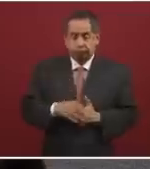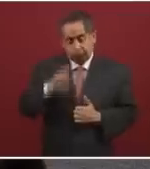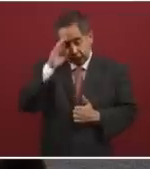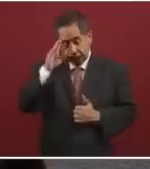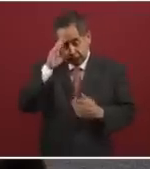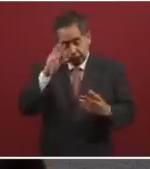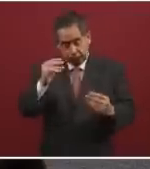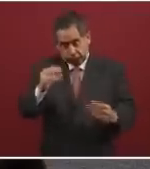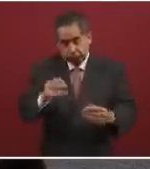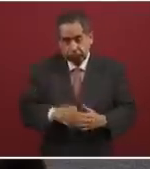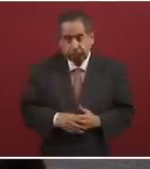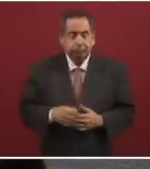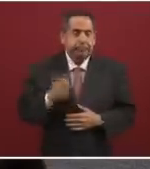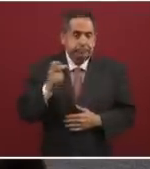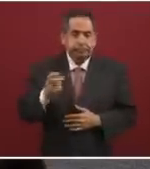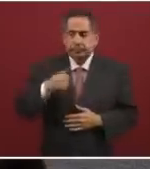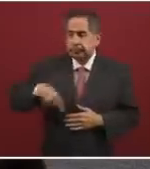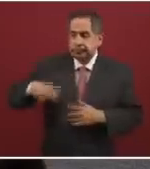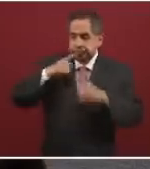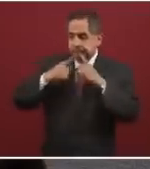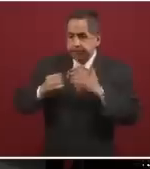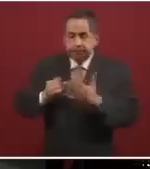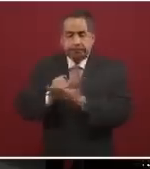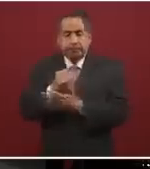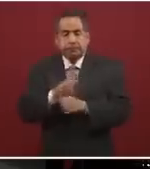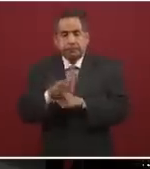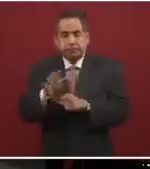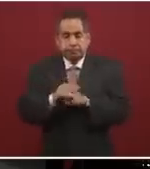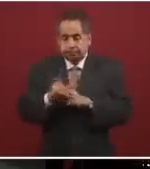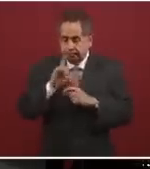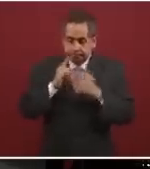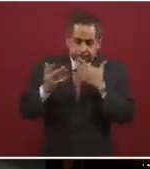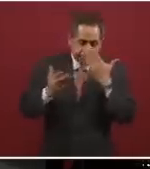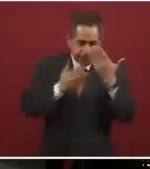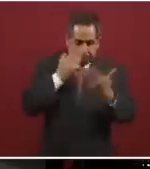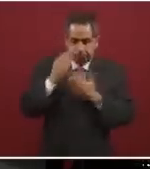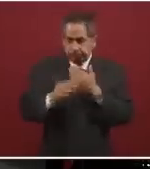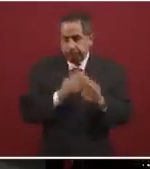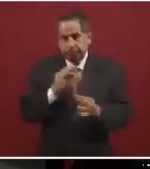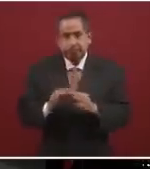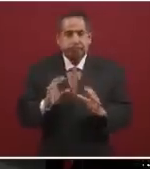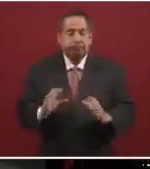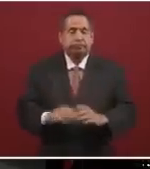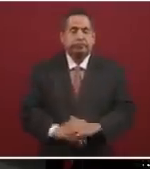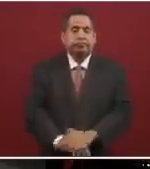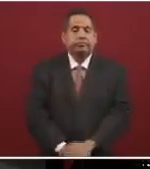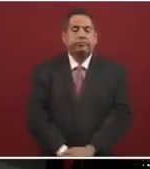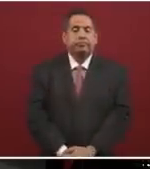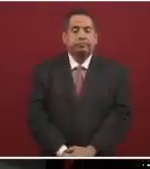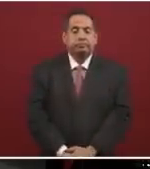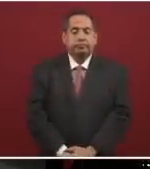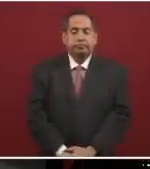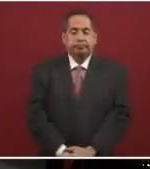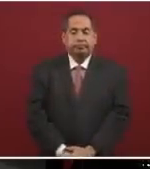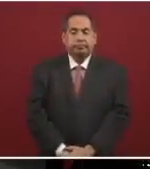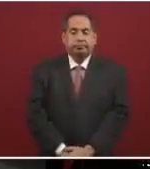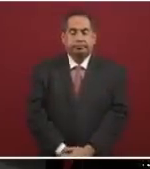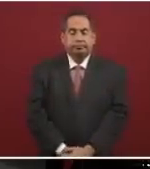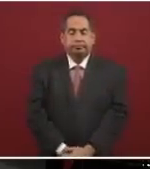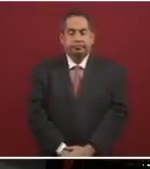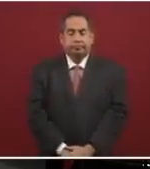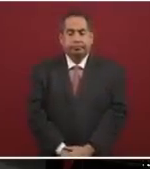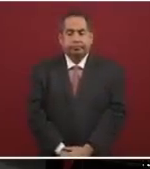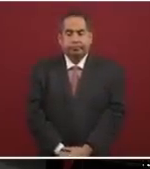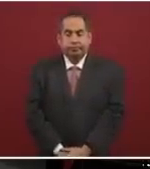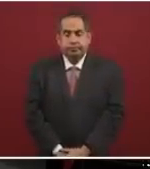grande, ¿no? Por eso la decisión de analizarlo de manera conjunta. Gracias, señor. Vámonos